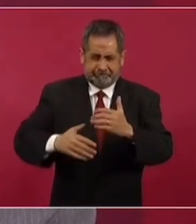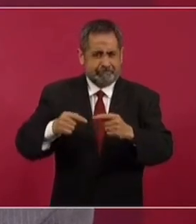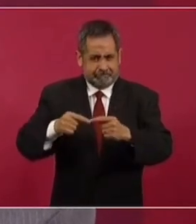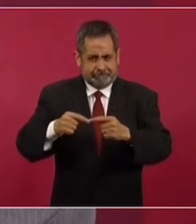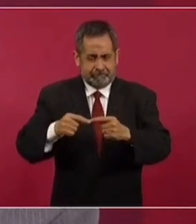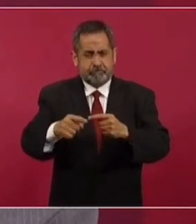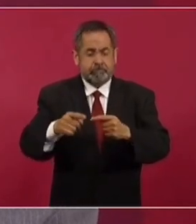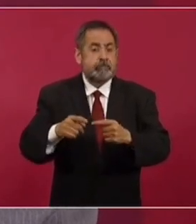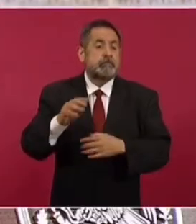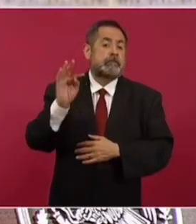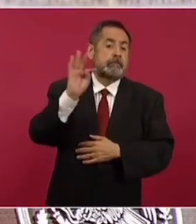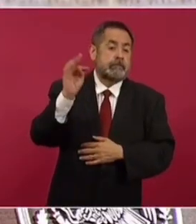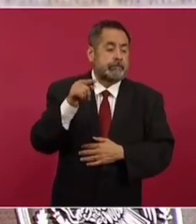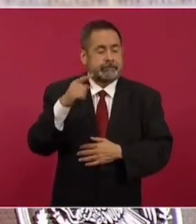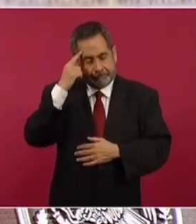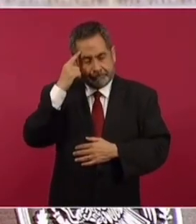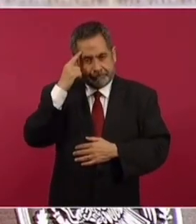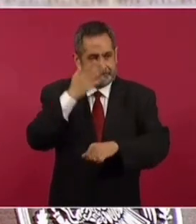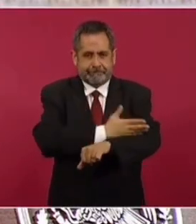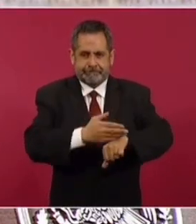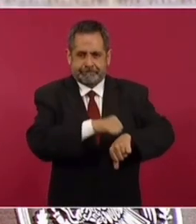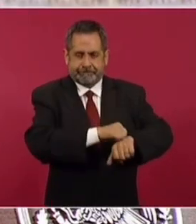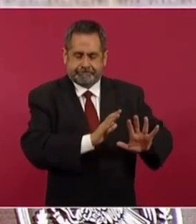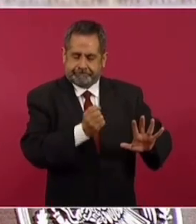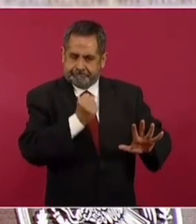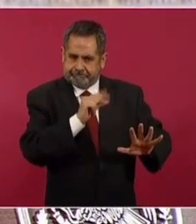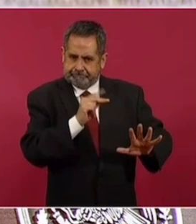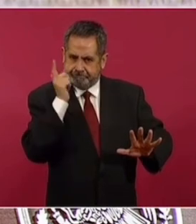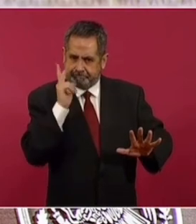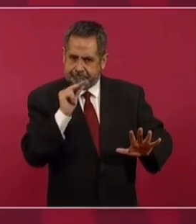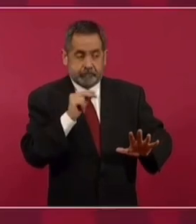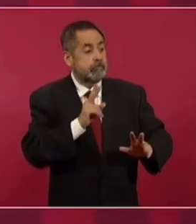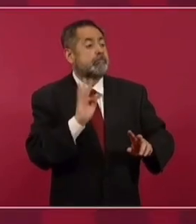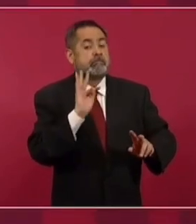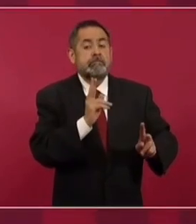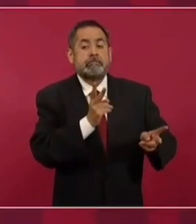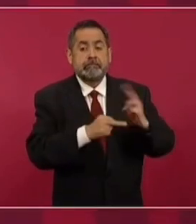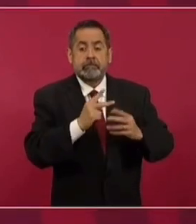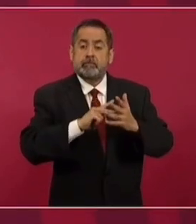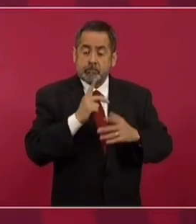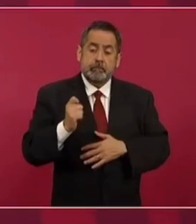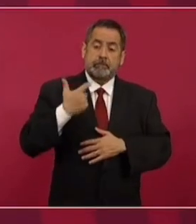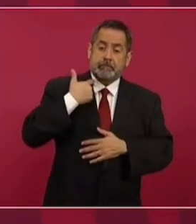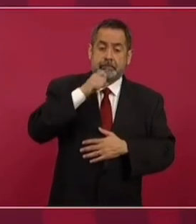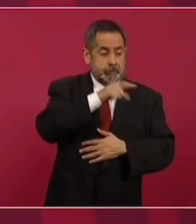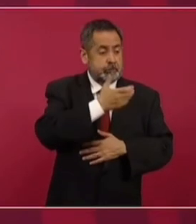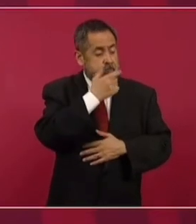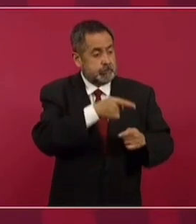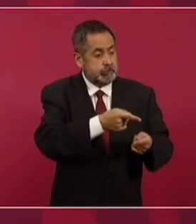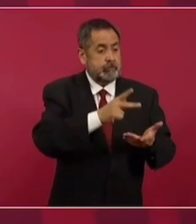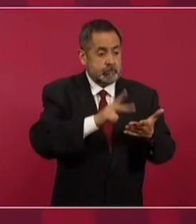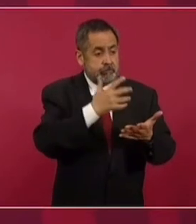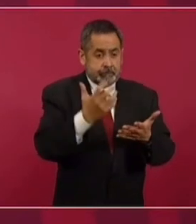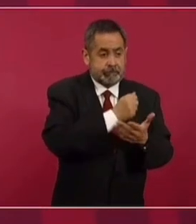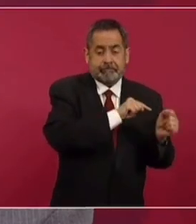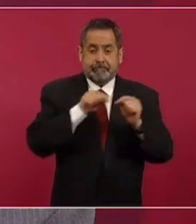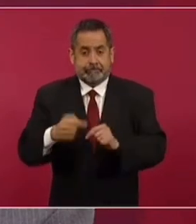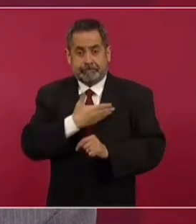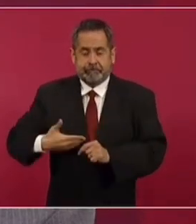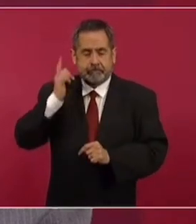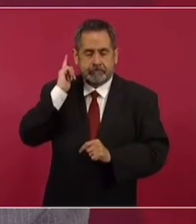si toco madera regresan los conservadores, triunfan los reaccionarios,